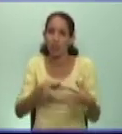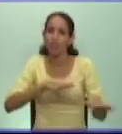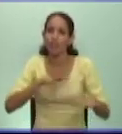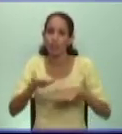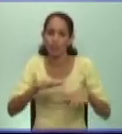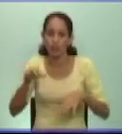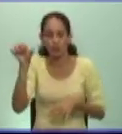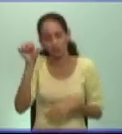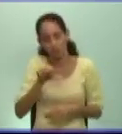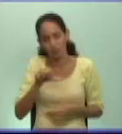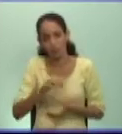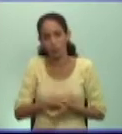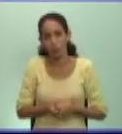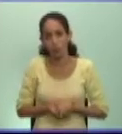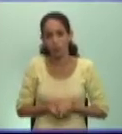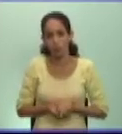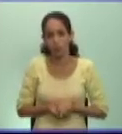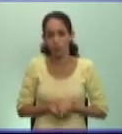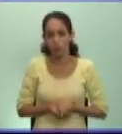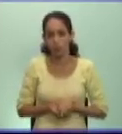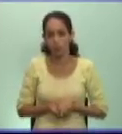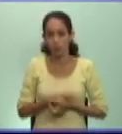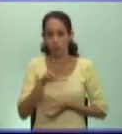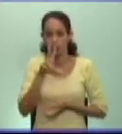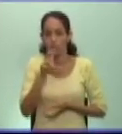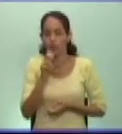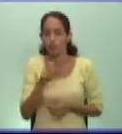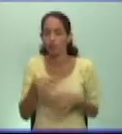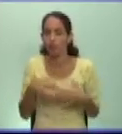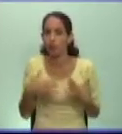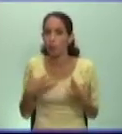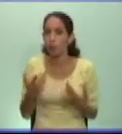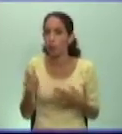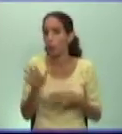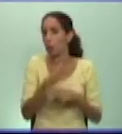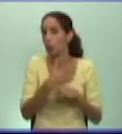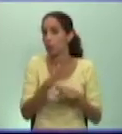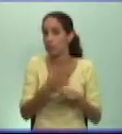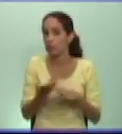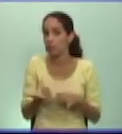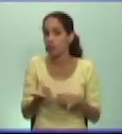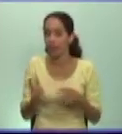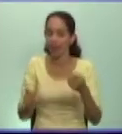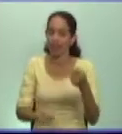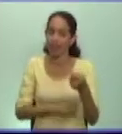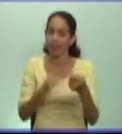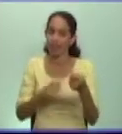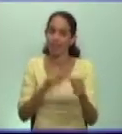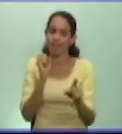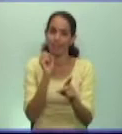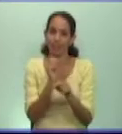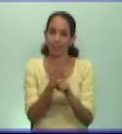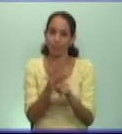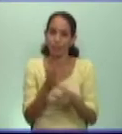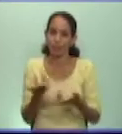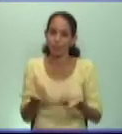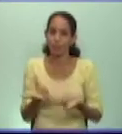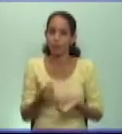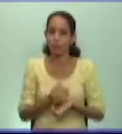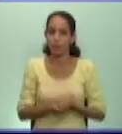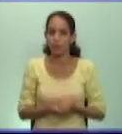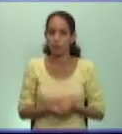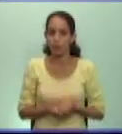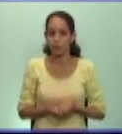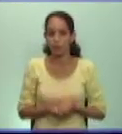estaba repartido, necesitaba nuevas colonias. ¿Cómo lo logra? A través de una guerra como esta, con su intromisión en la guerra de los